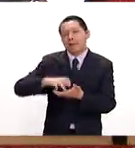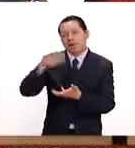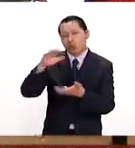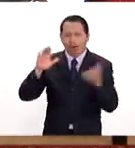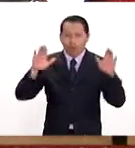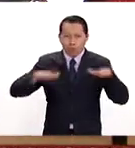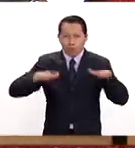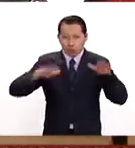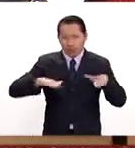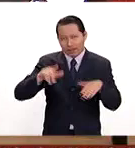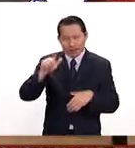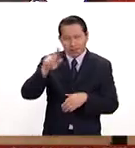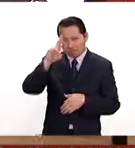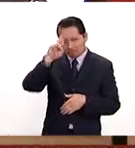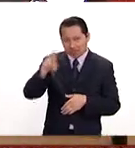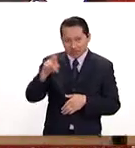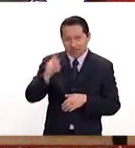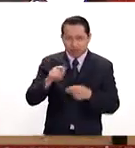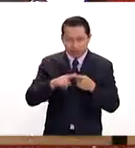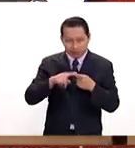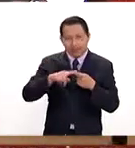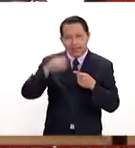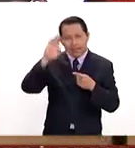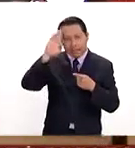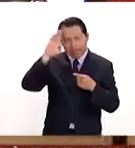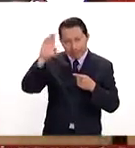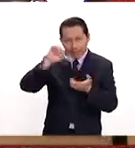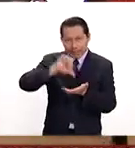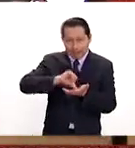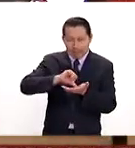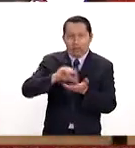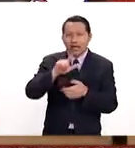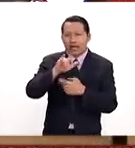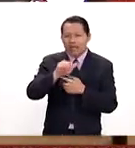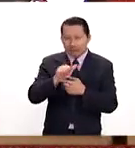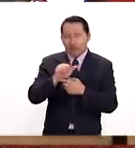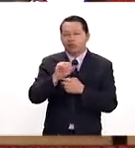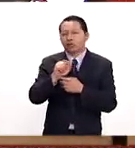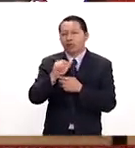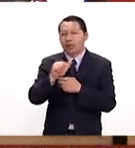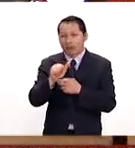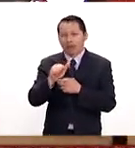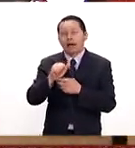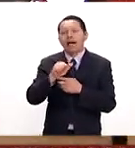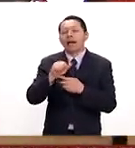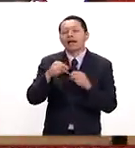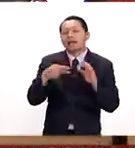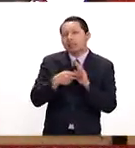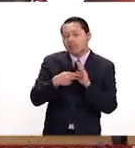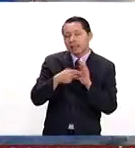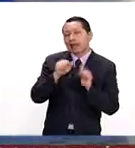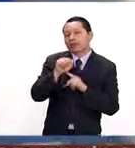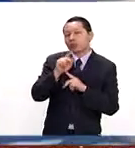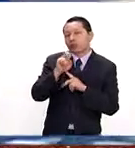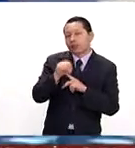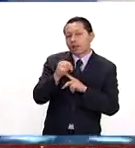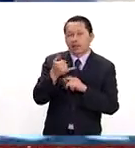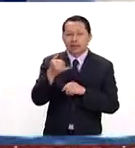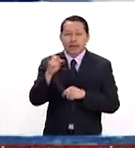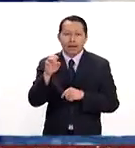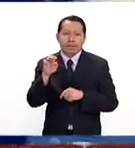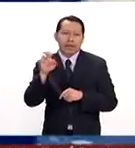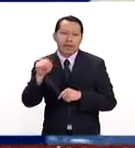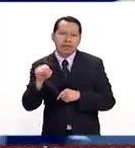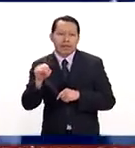mayoritariamente musulmana. Estos países son Irak, Irán, Libia, Somalia, Siria, Sudán y Yemen.